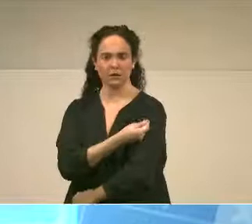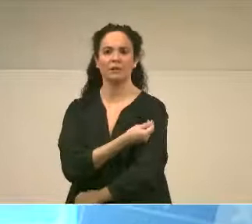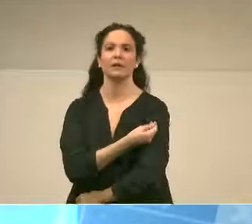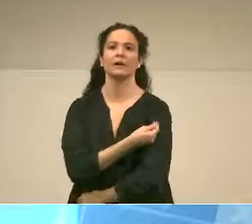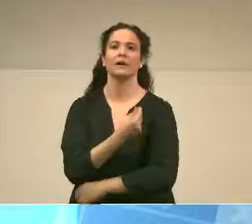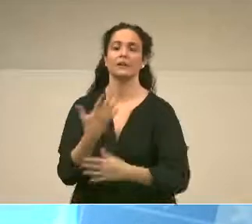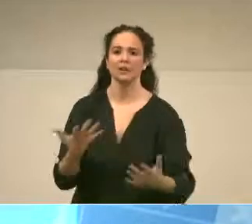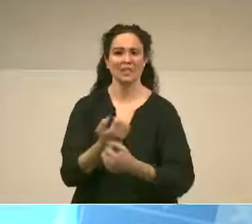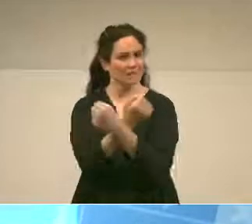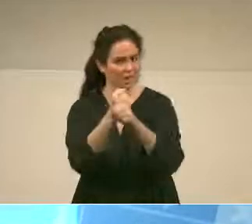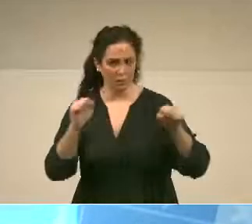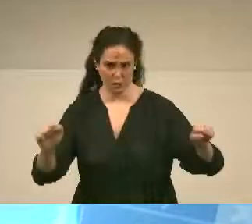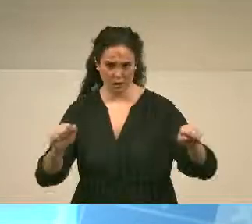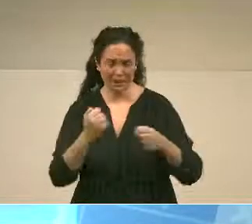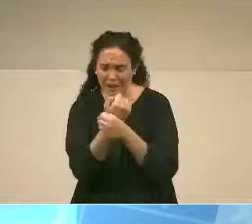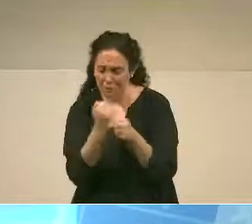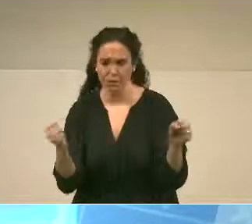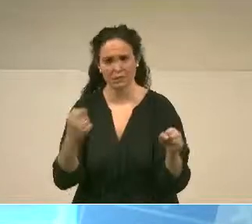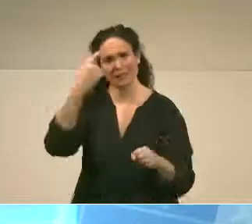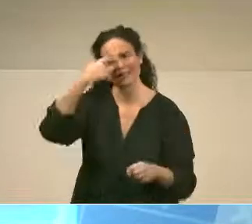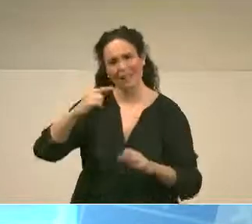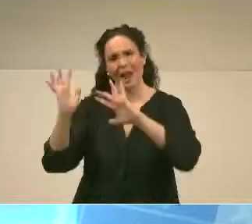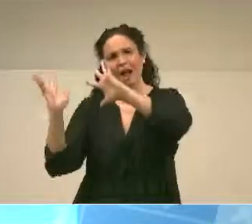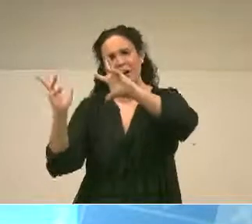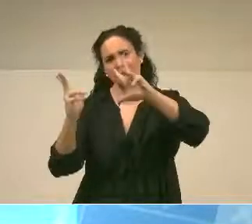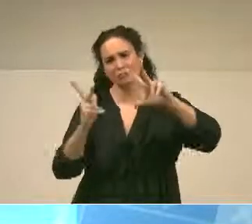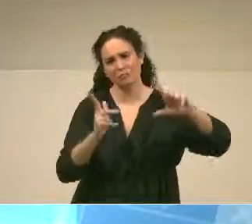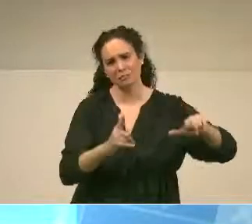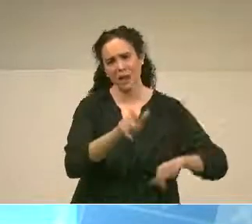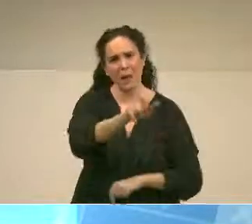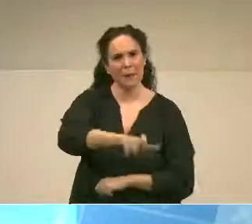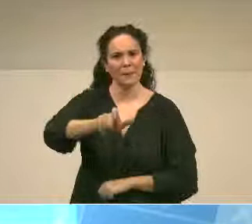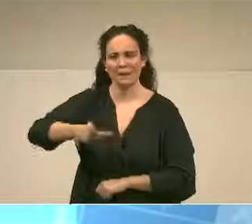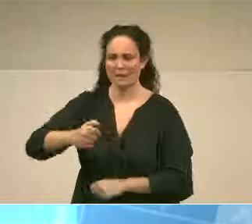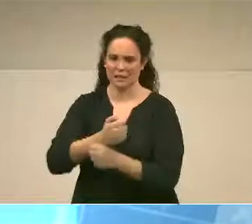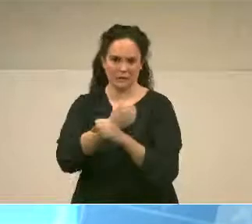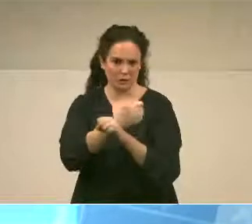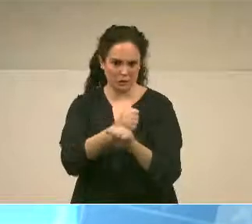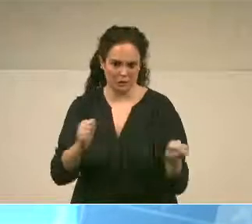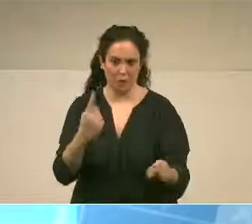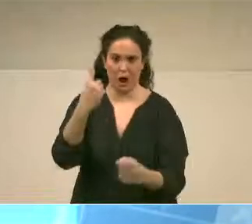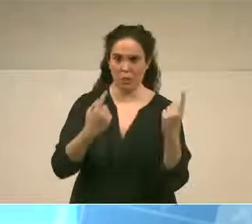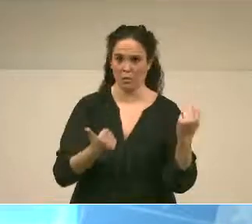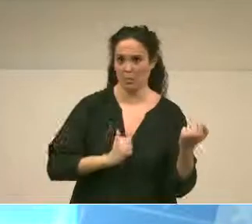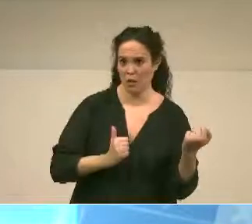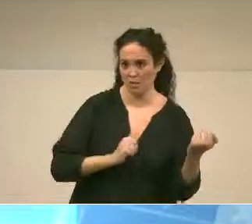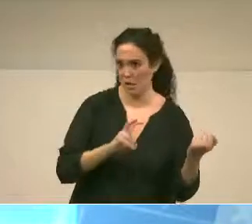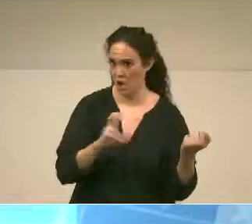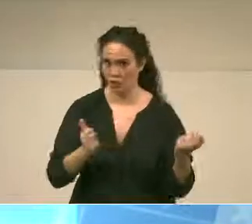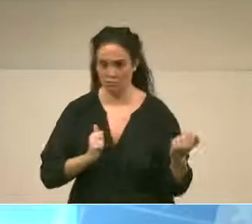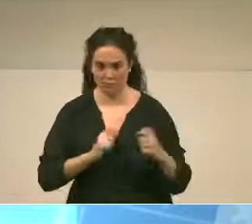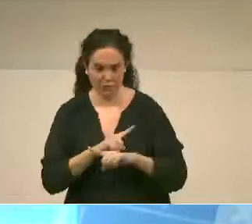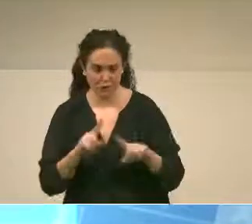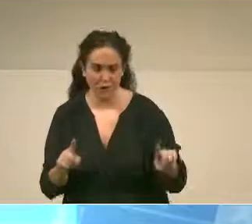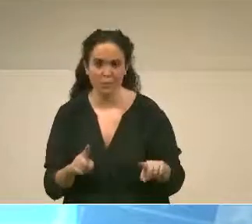es imposible exactamente tener el número de personas a vacunar o incluso en el ámbito de las personas mayores que éstas se encuentren